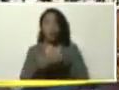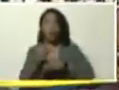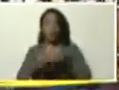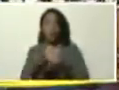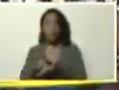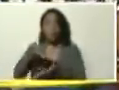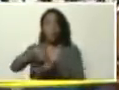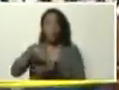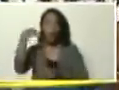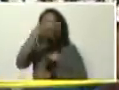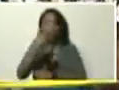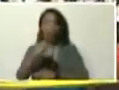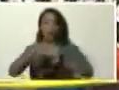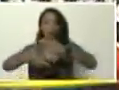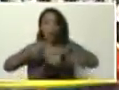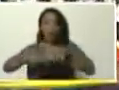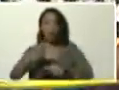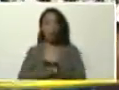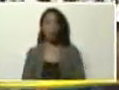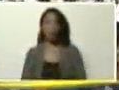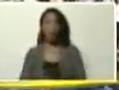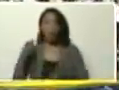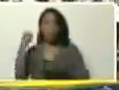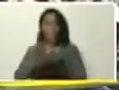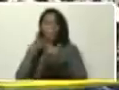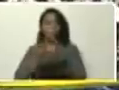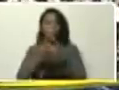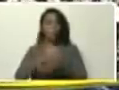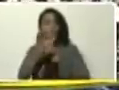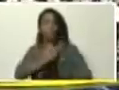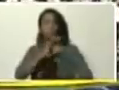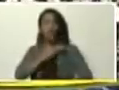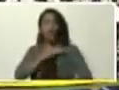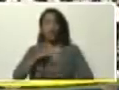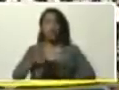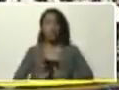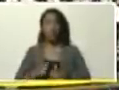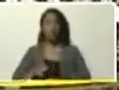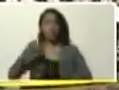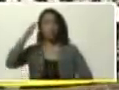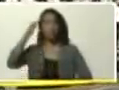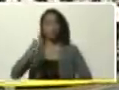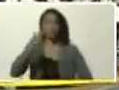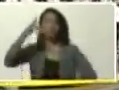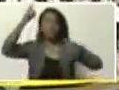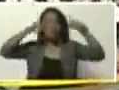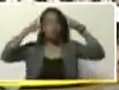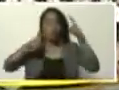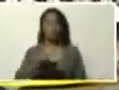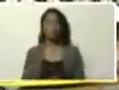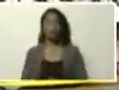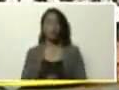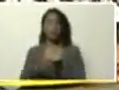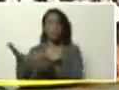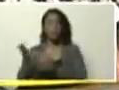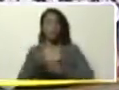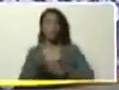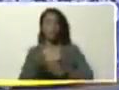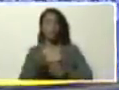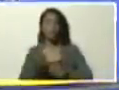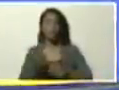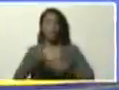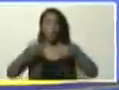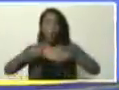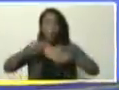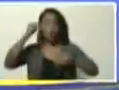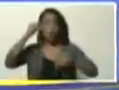desde joven como revolucionario, luchador social, hijo del comandante supremo Hugo Chávez, y recibe este día